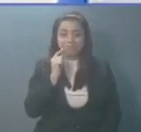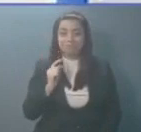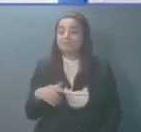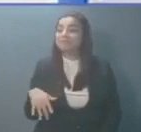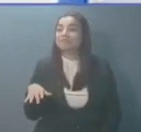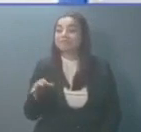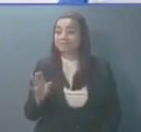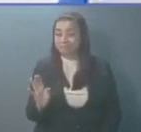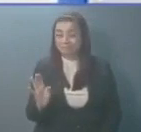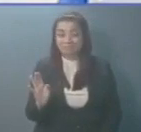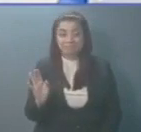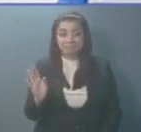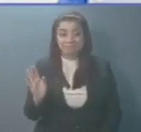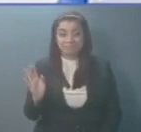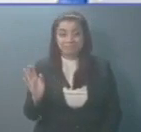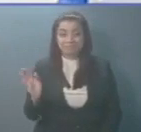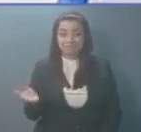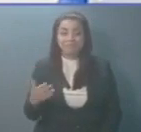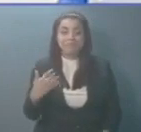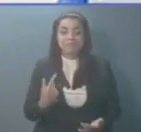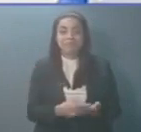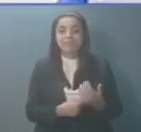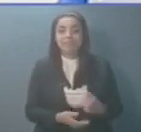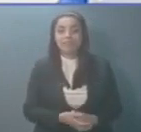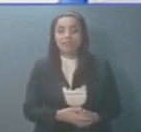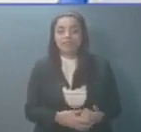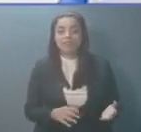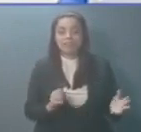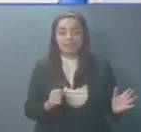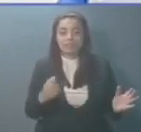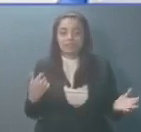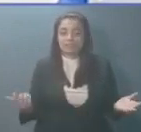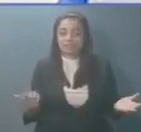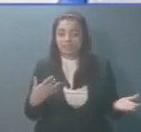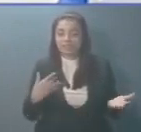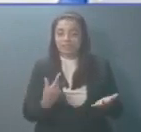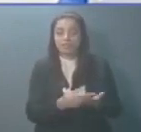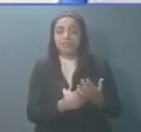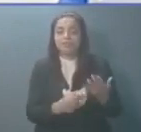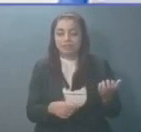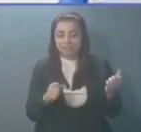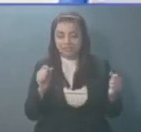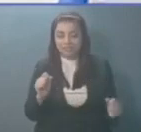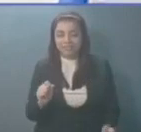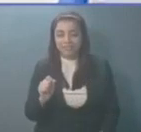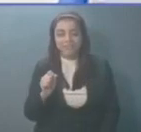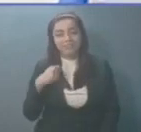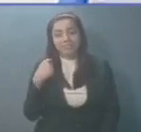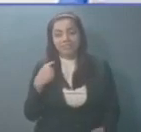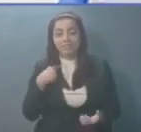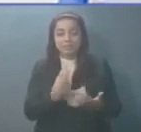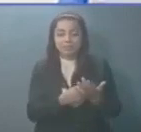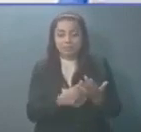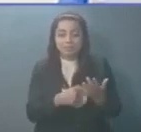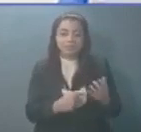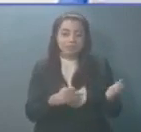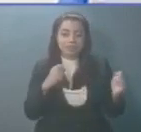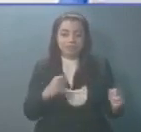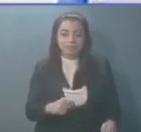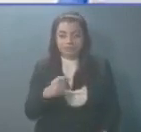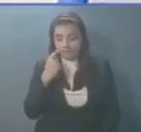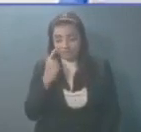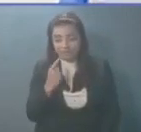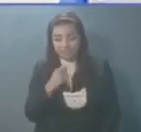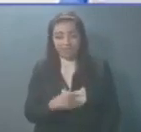prestar a esta comisión, a este juego que trata de distraer de